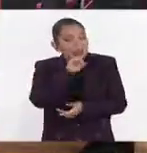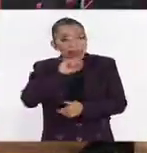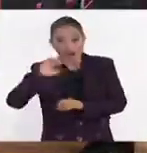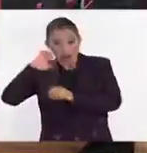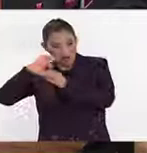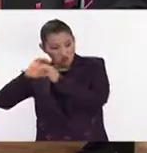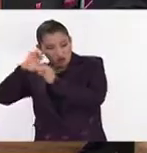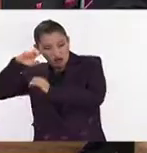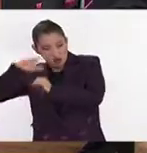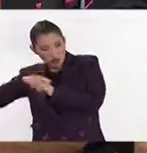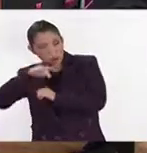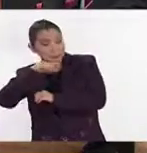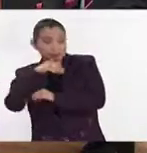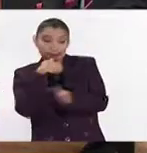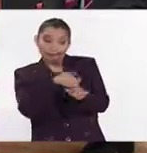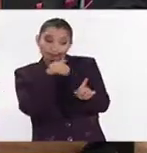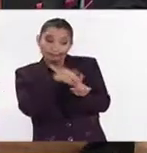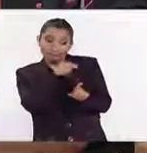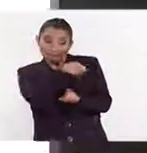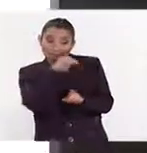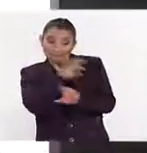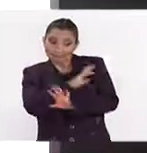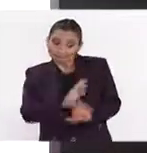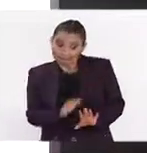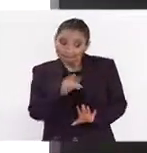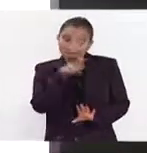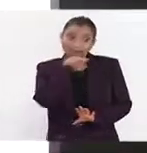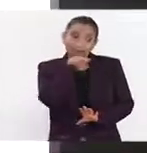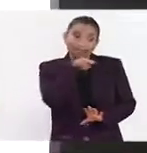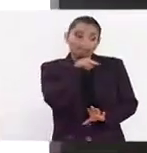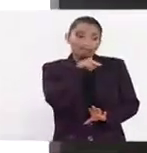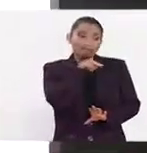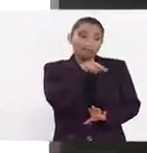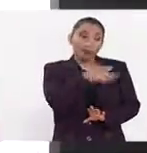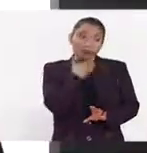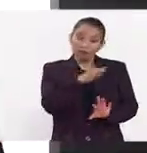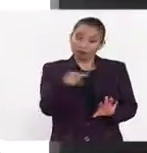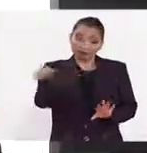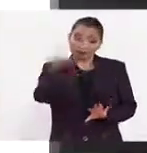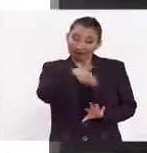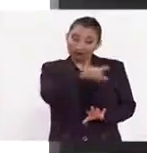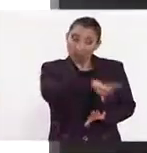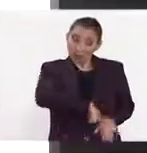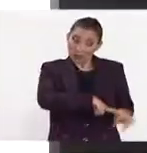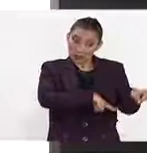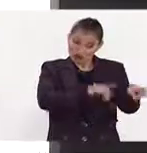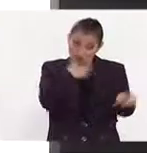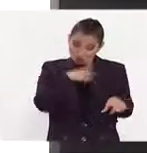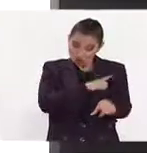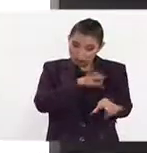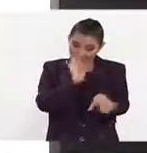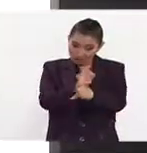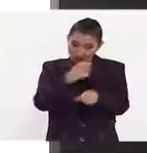Europea ha comenzado a implementar ya medidas en contra del propio gobierno para poder